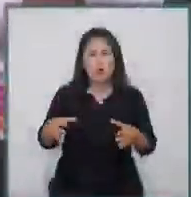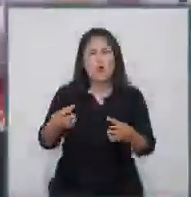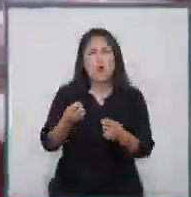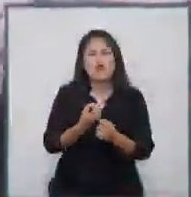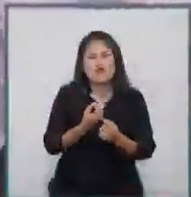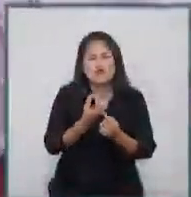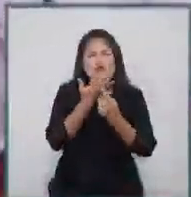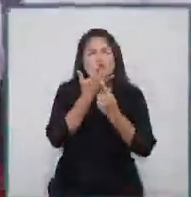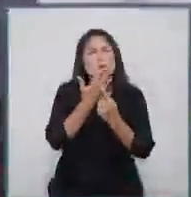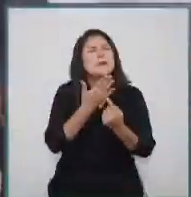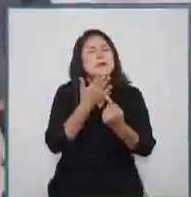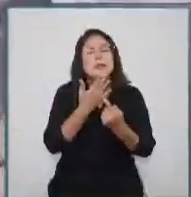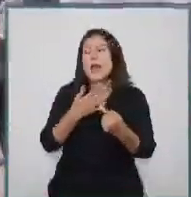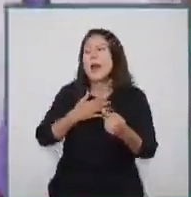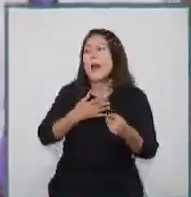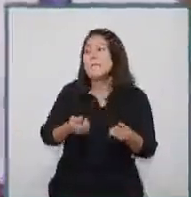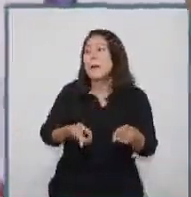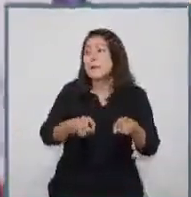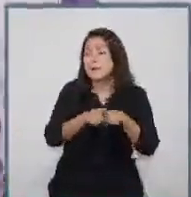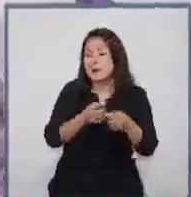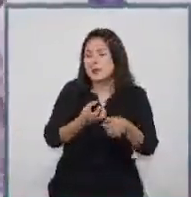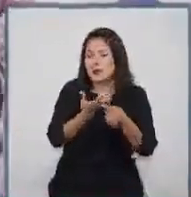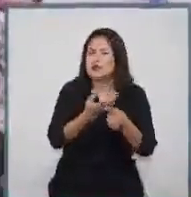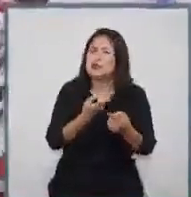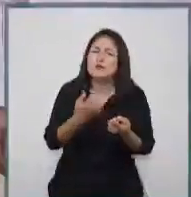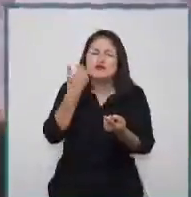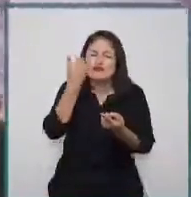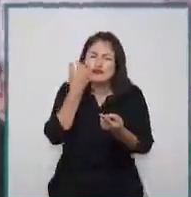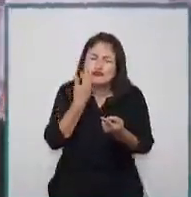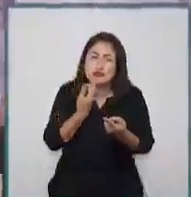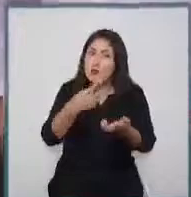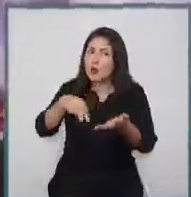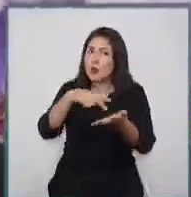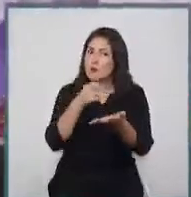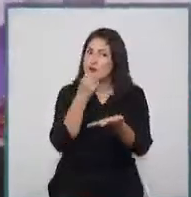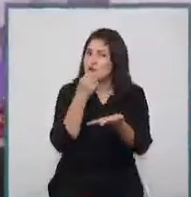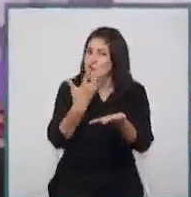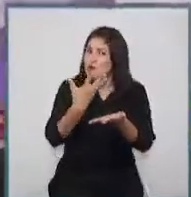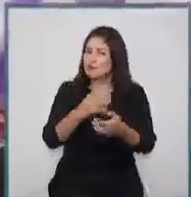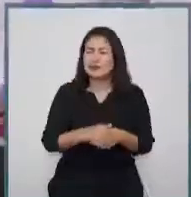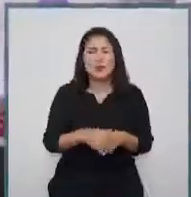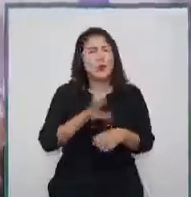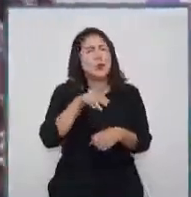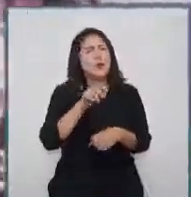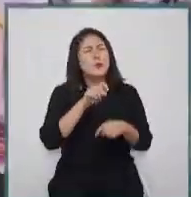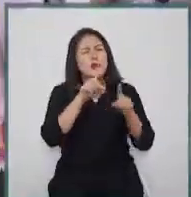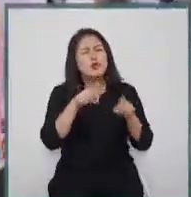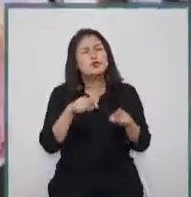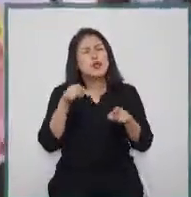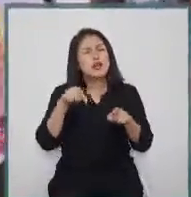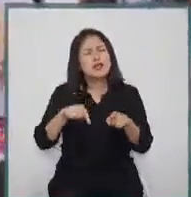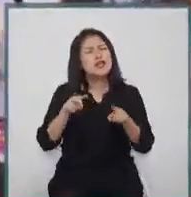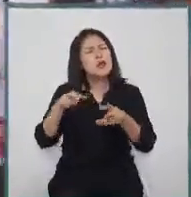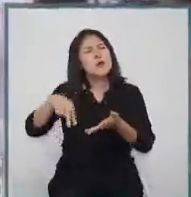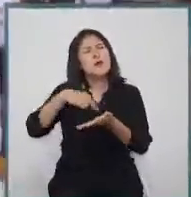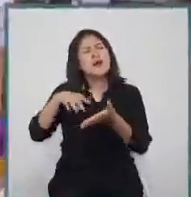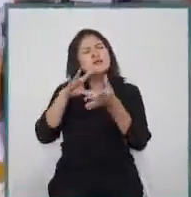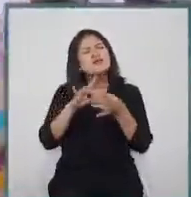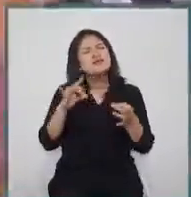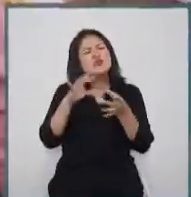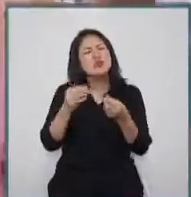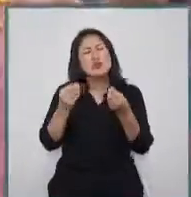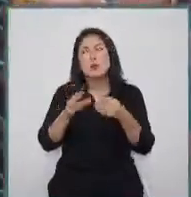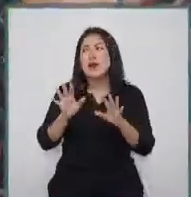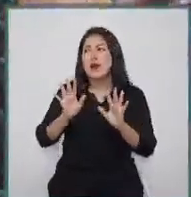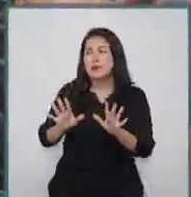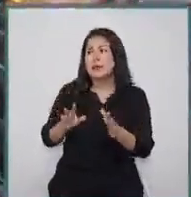Con una rosa acá, aquí. ¿Para quién? Para mi pareja, encantado. Para siempre encariñarla para ella, pues para que baile lo mejor. ¿Y cuál es la historia